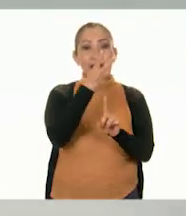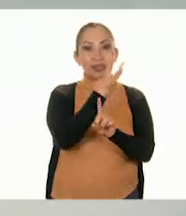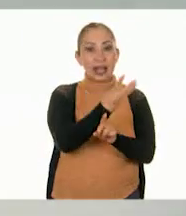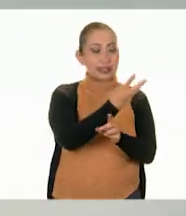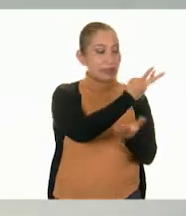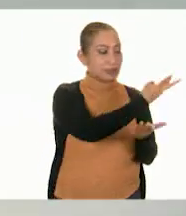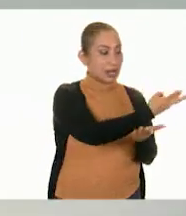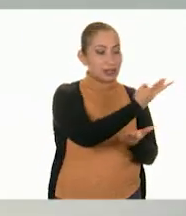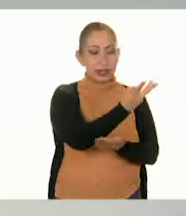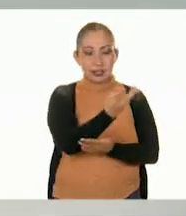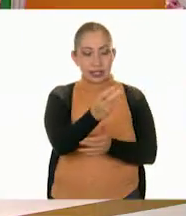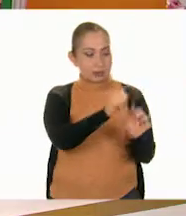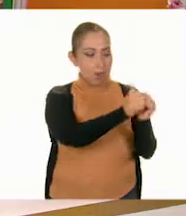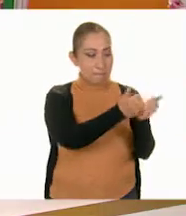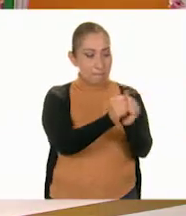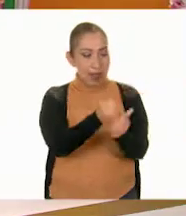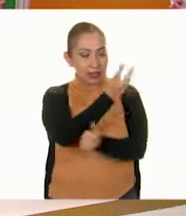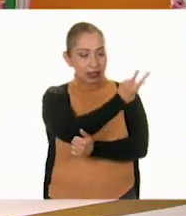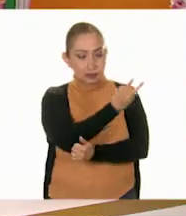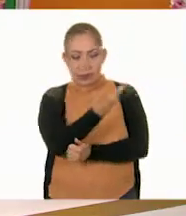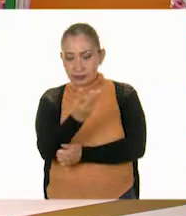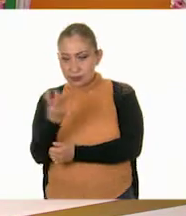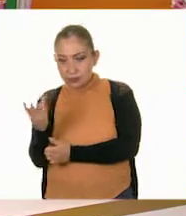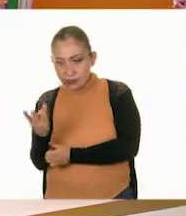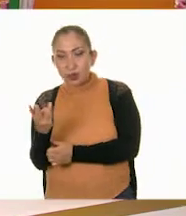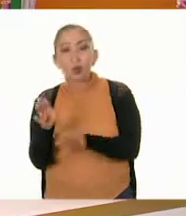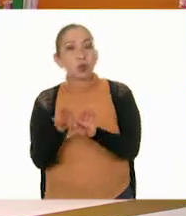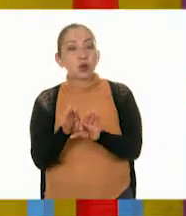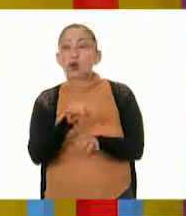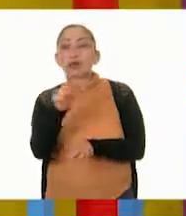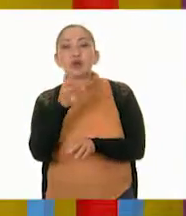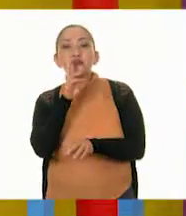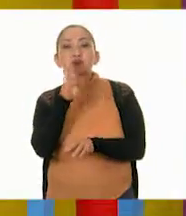cada mollete, uh-huh, y también podemos resolverlo de qué otra forma.